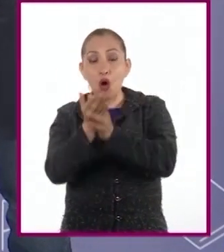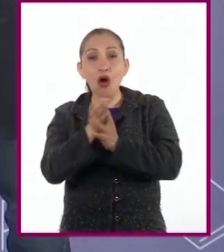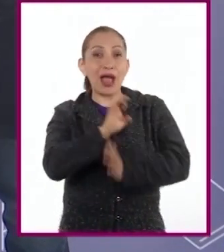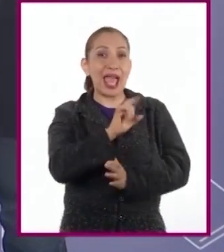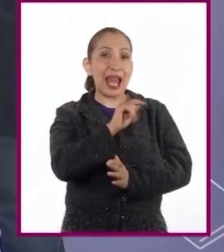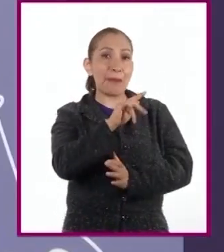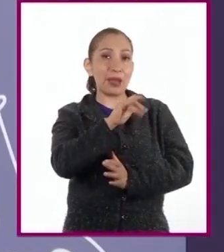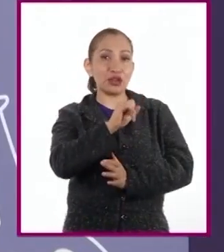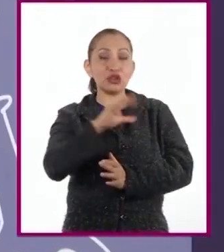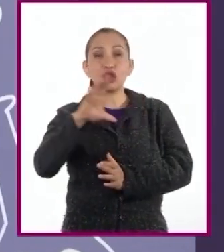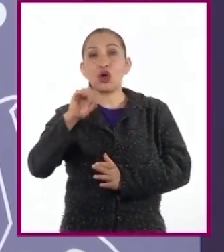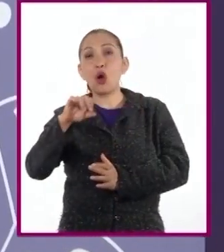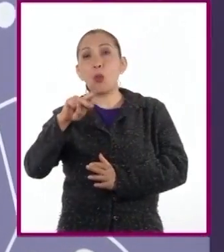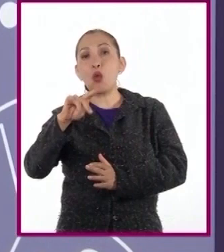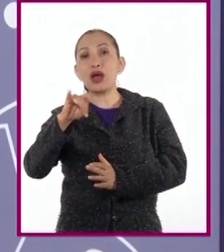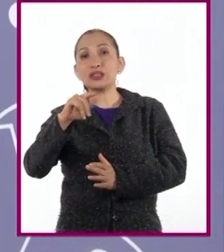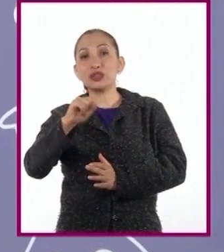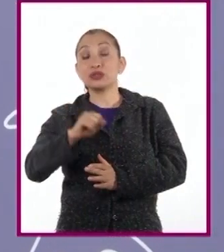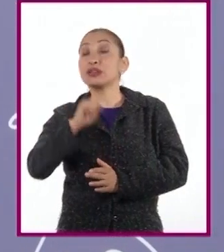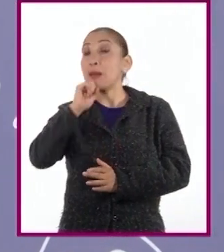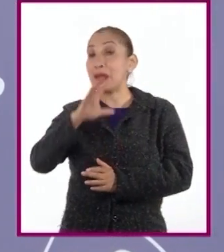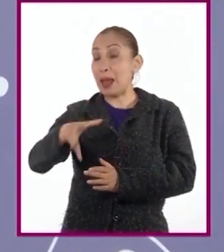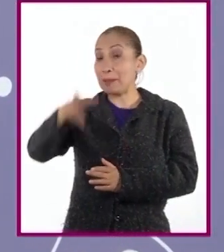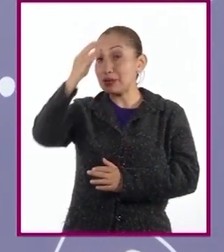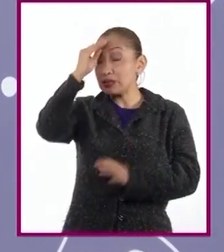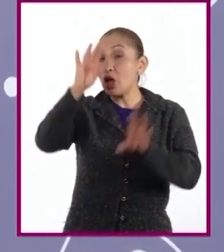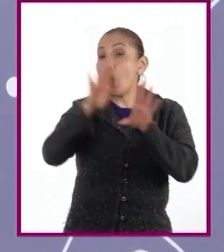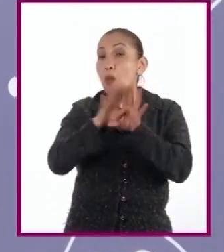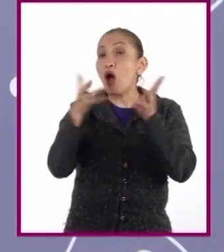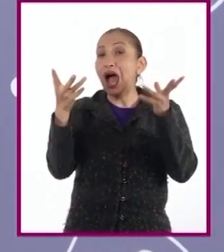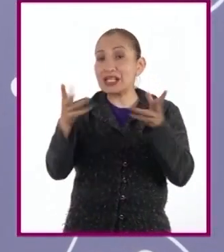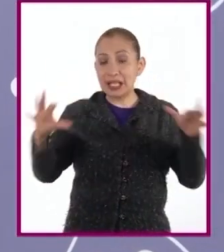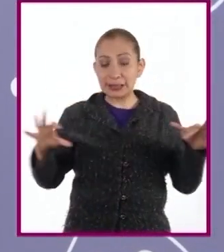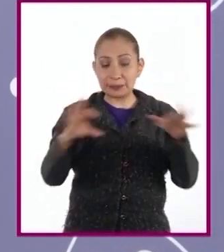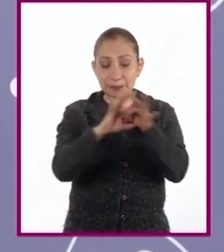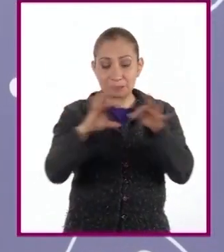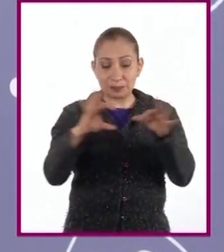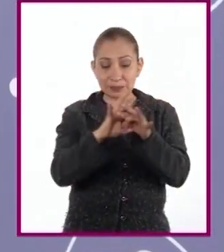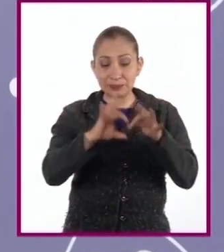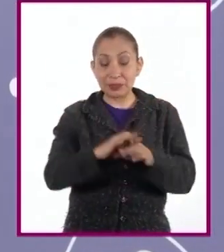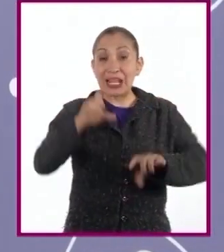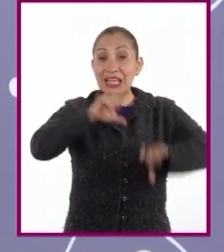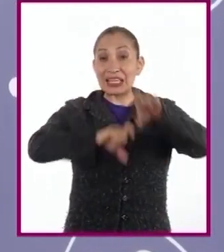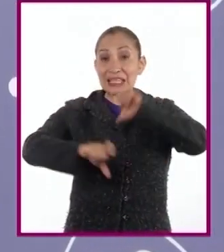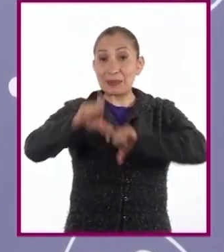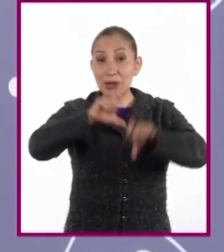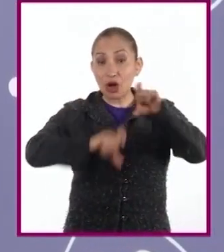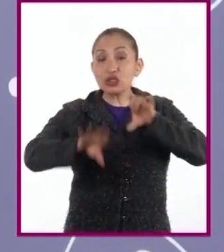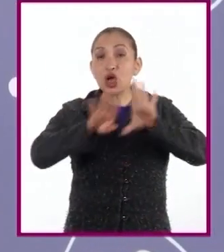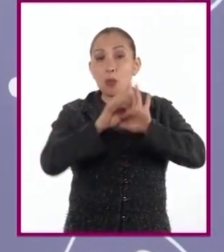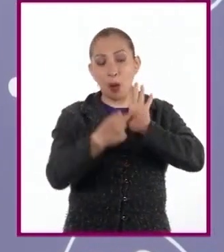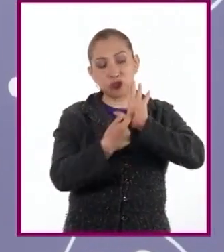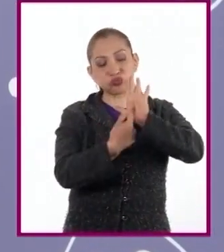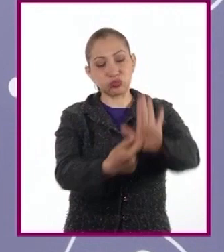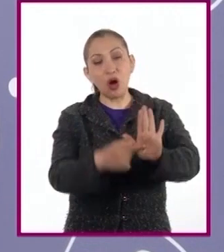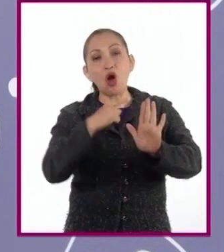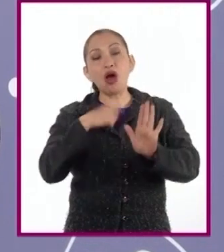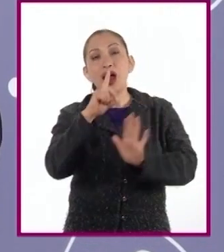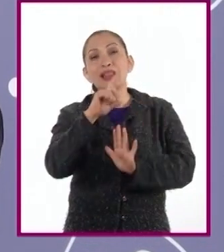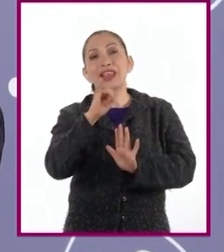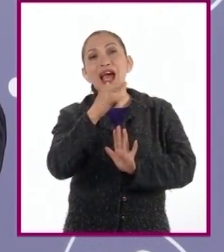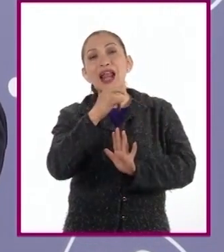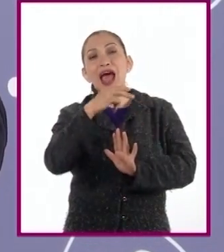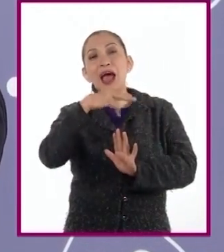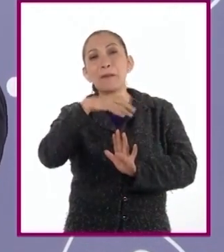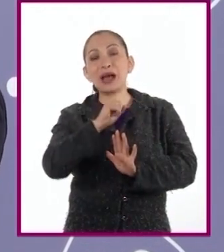compuestos. También aprendieron cómo se forman los enlaces químicos y la manera de representarlos mediante los diagramas de